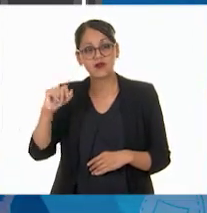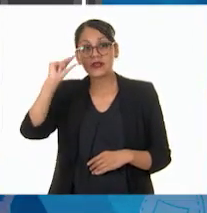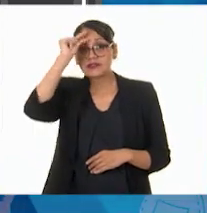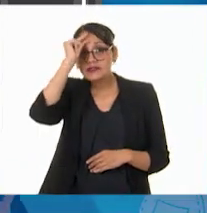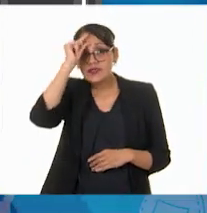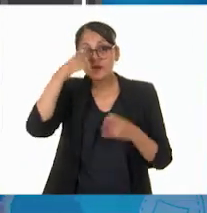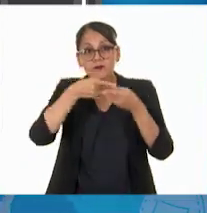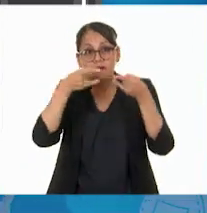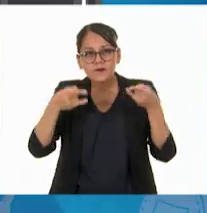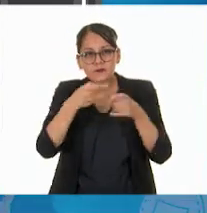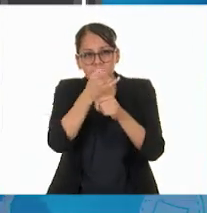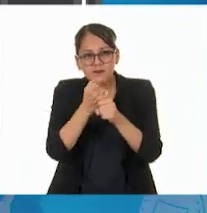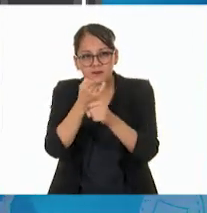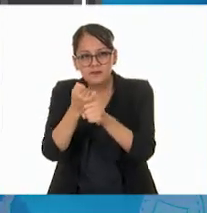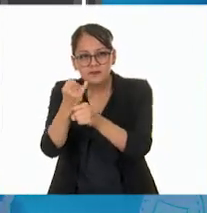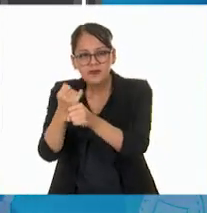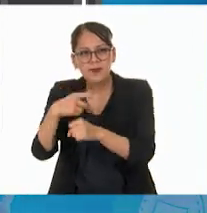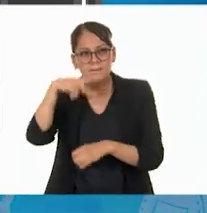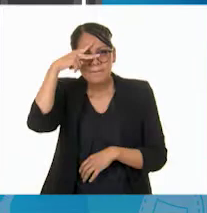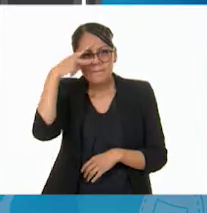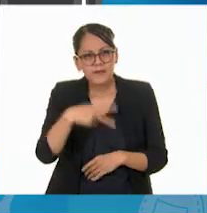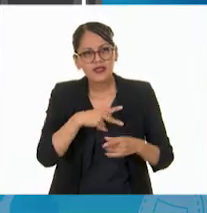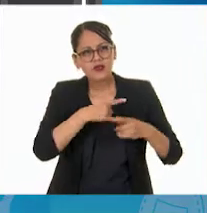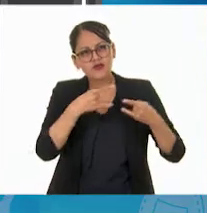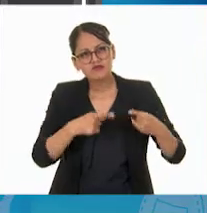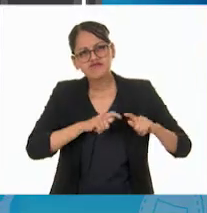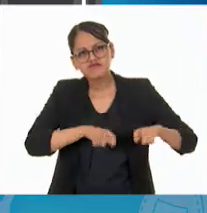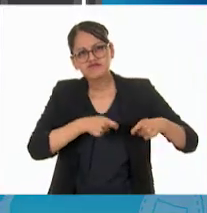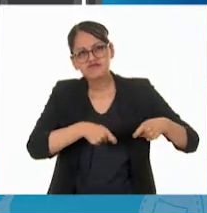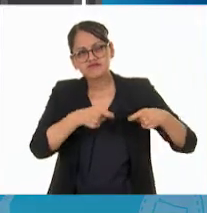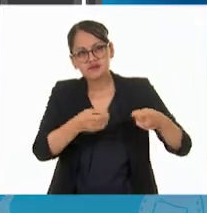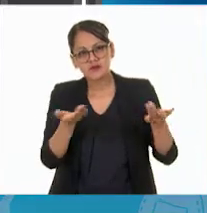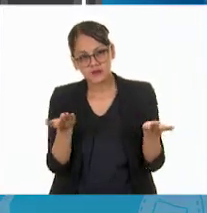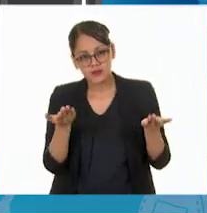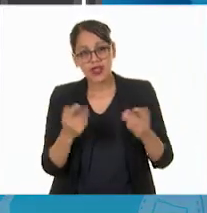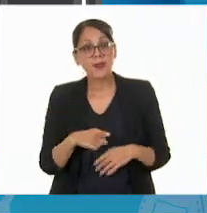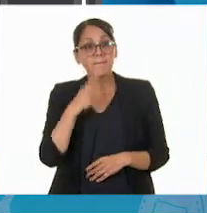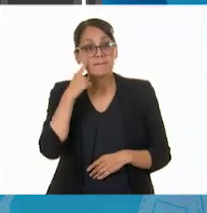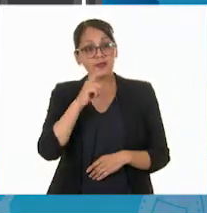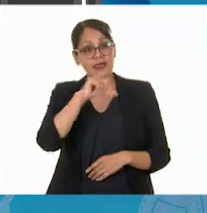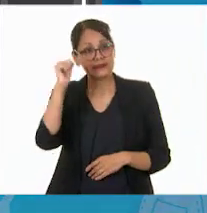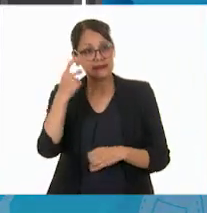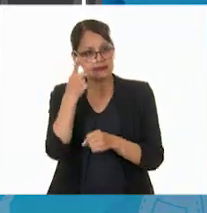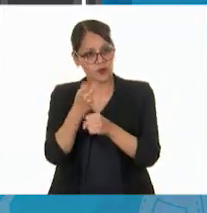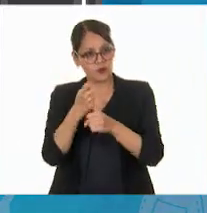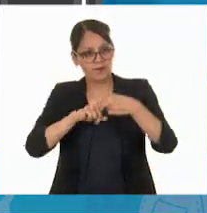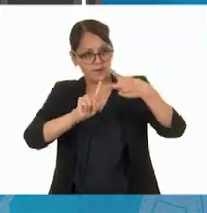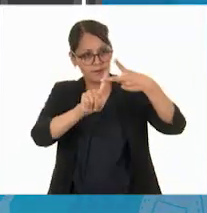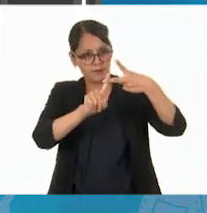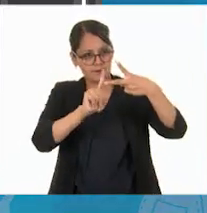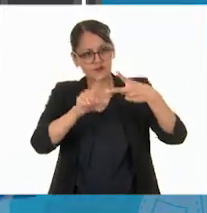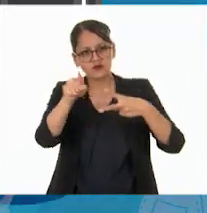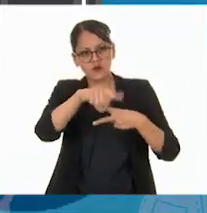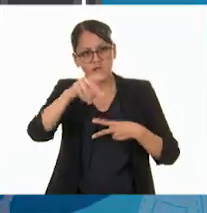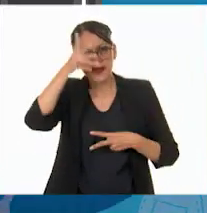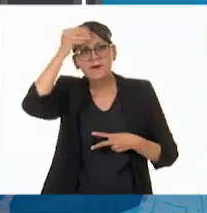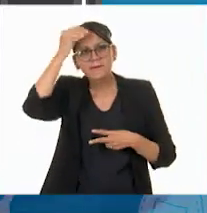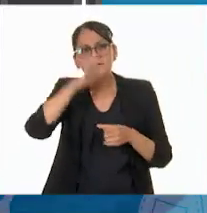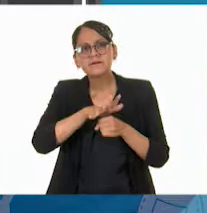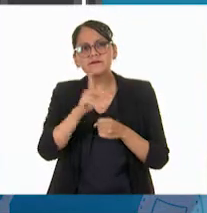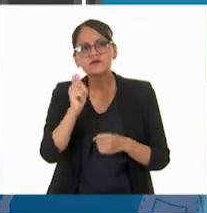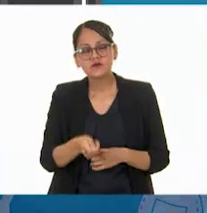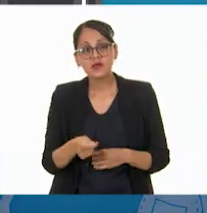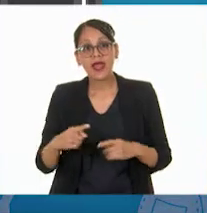la historia y tradiciones del México prehispánico. La segunda cosa que conviene que conozcas hoy es